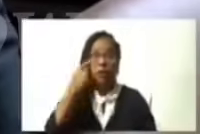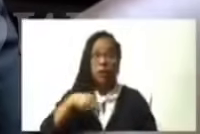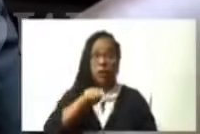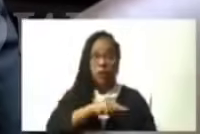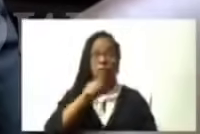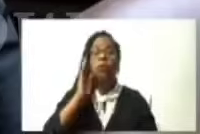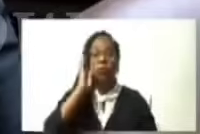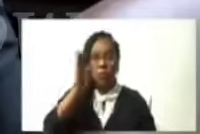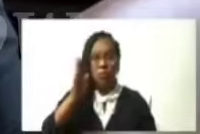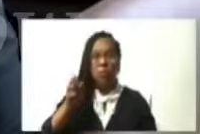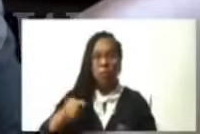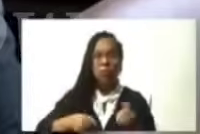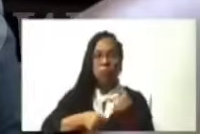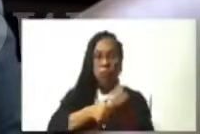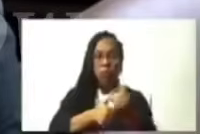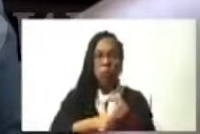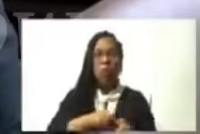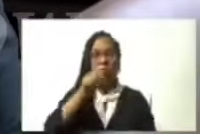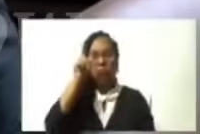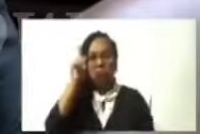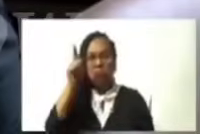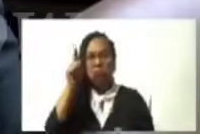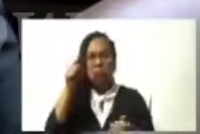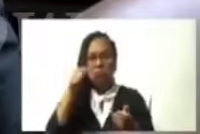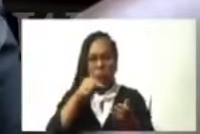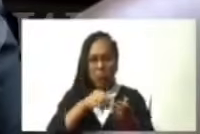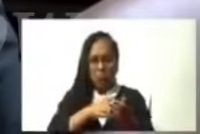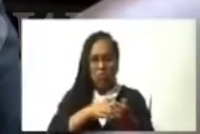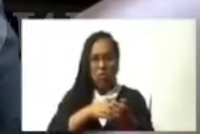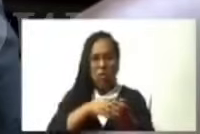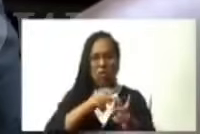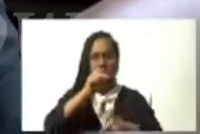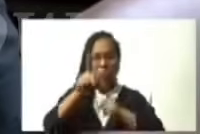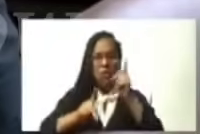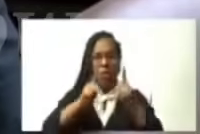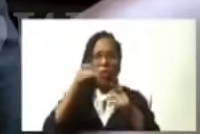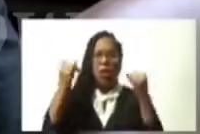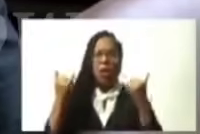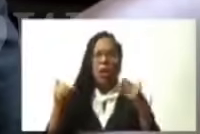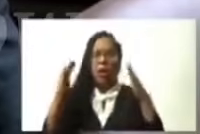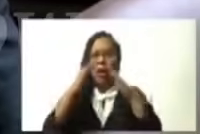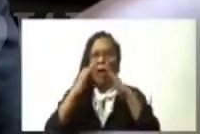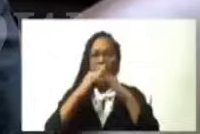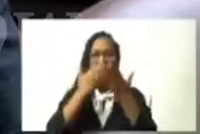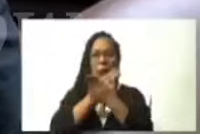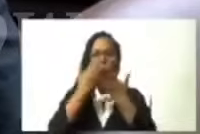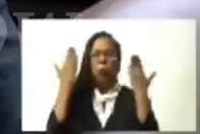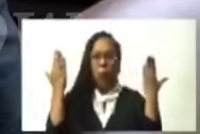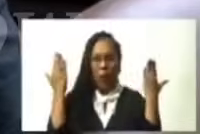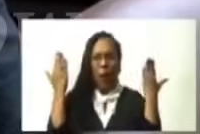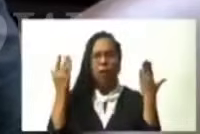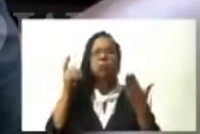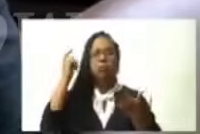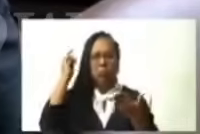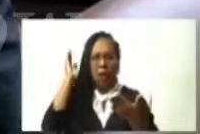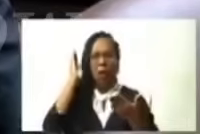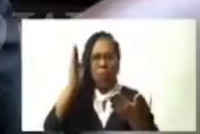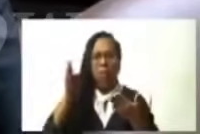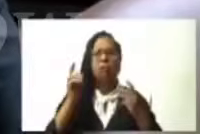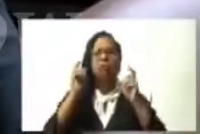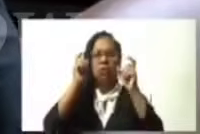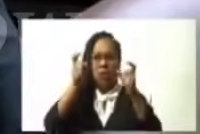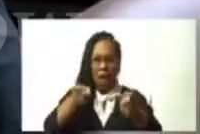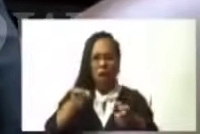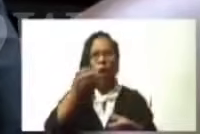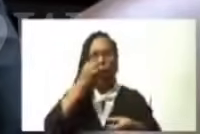llevar raciones de alimentos, le vamos a llevar comidas, le vamos a llevar maderas, le vamos a llevar